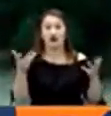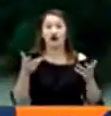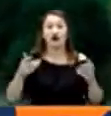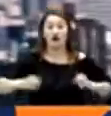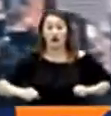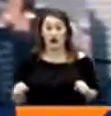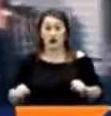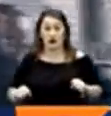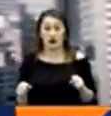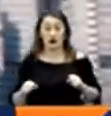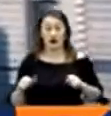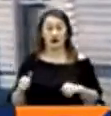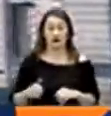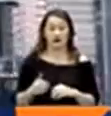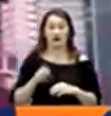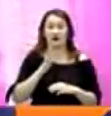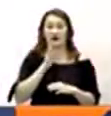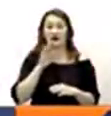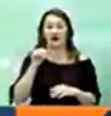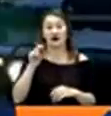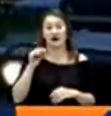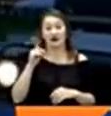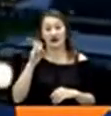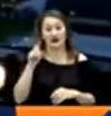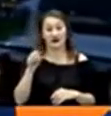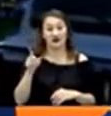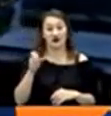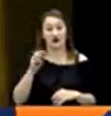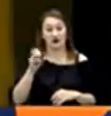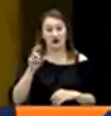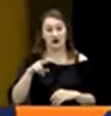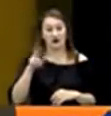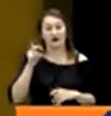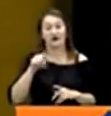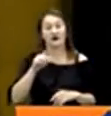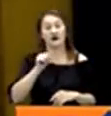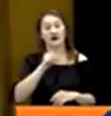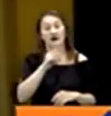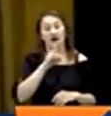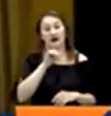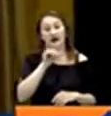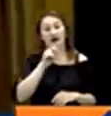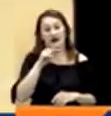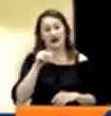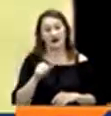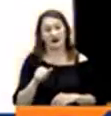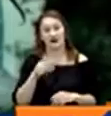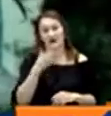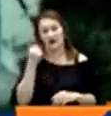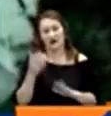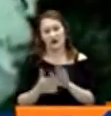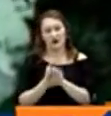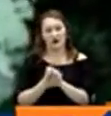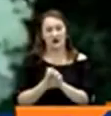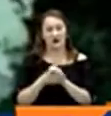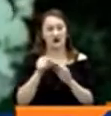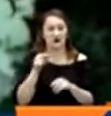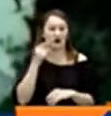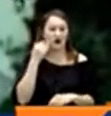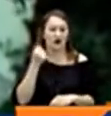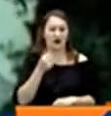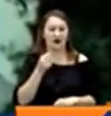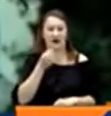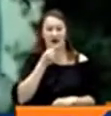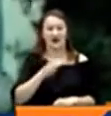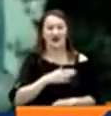bajo la dirección de Andrés Gómez y con la participación especial de Adriana Martínez, una de las mejores amigas de la cantante. Y con